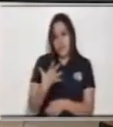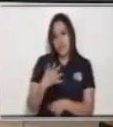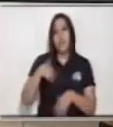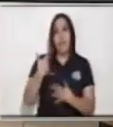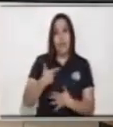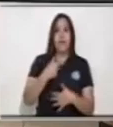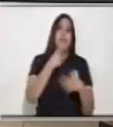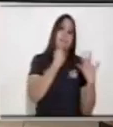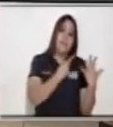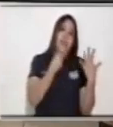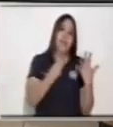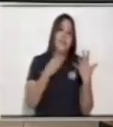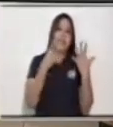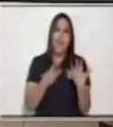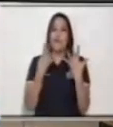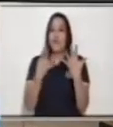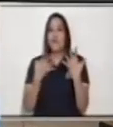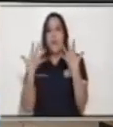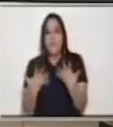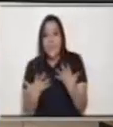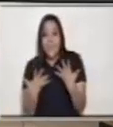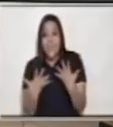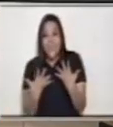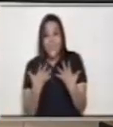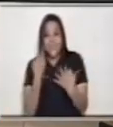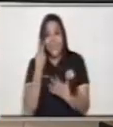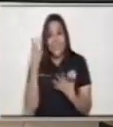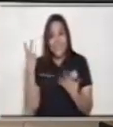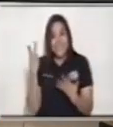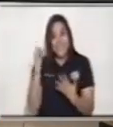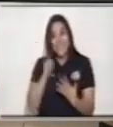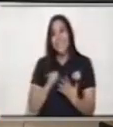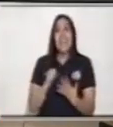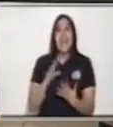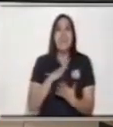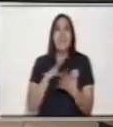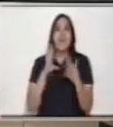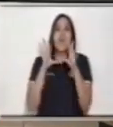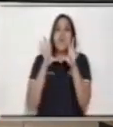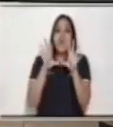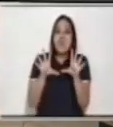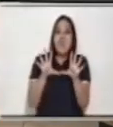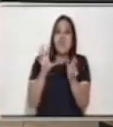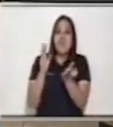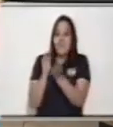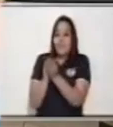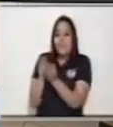contando. Seis, siete, ocho, nueve, diez. Tengo 10 ranas.